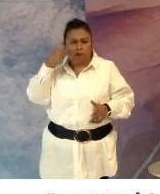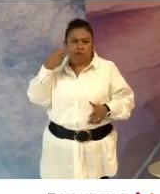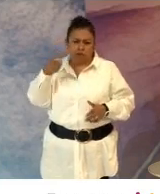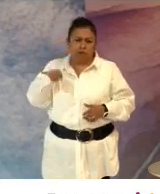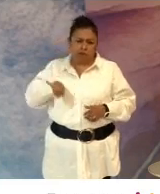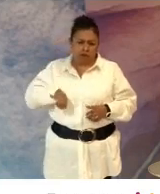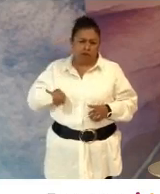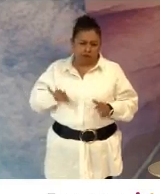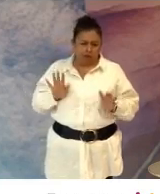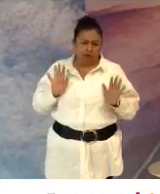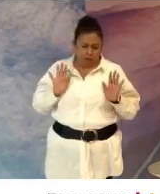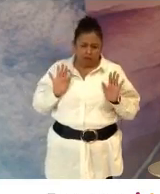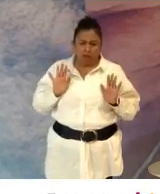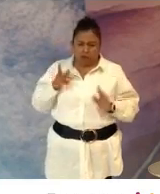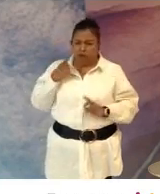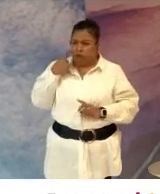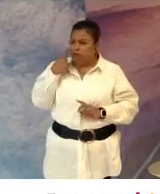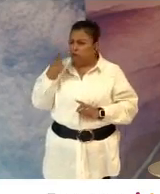que